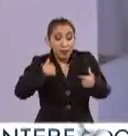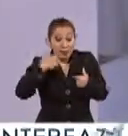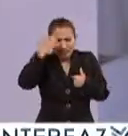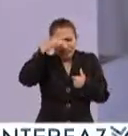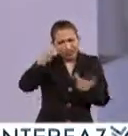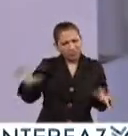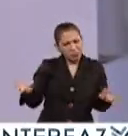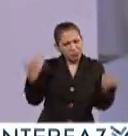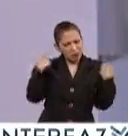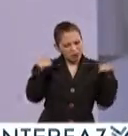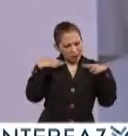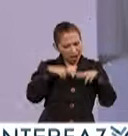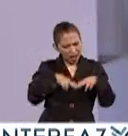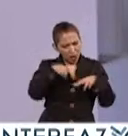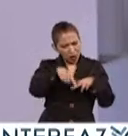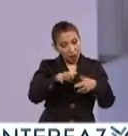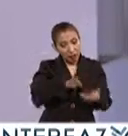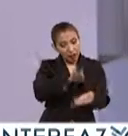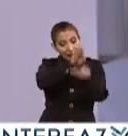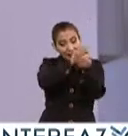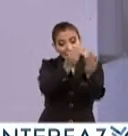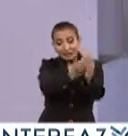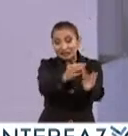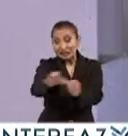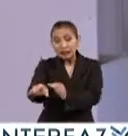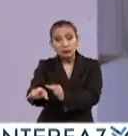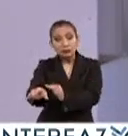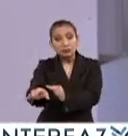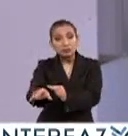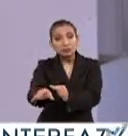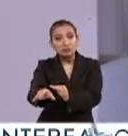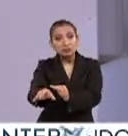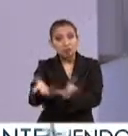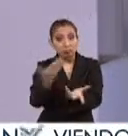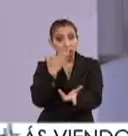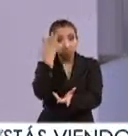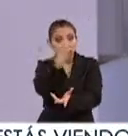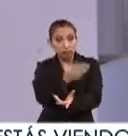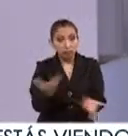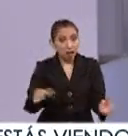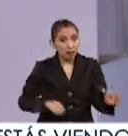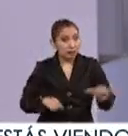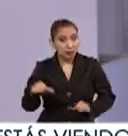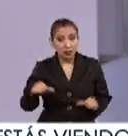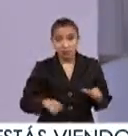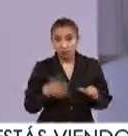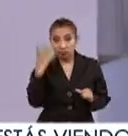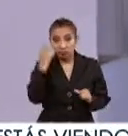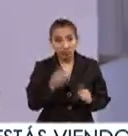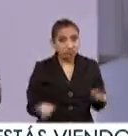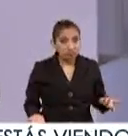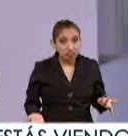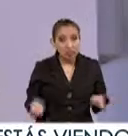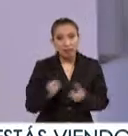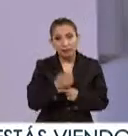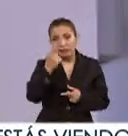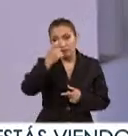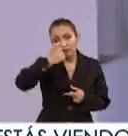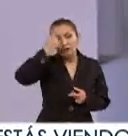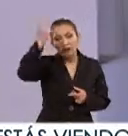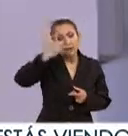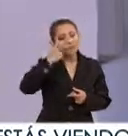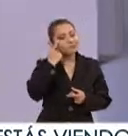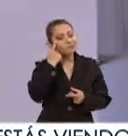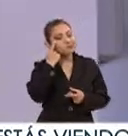extraña porque la docencia, el estar delante enseñando algo, es muy bonito, es una actividad preciosa. Entonces es muy fácil